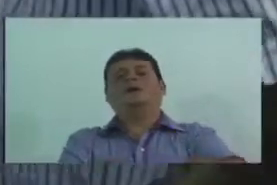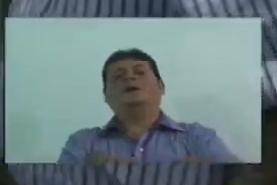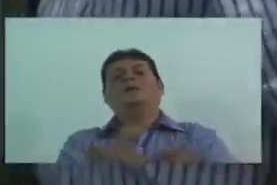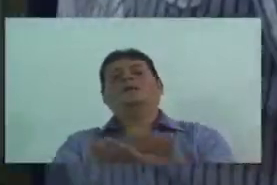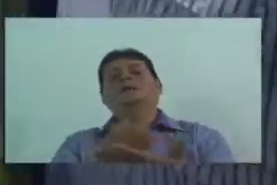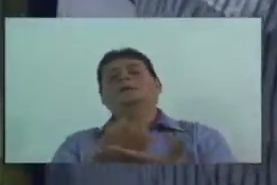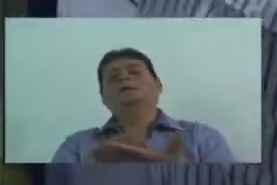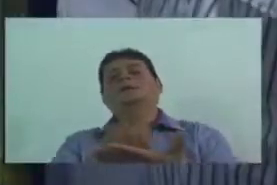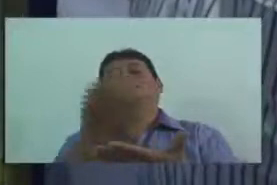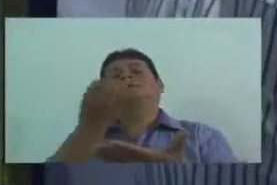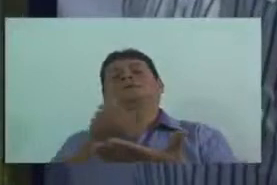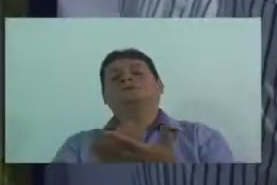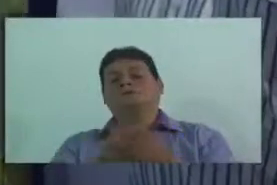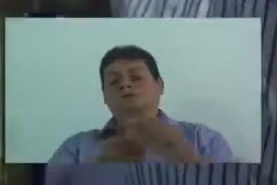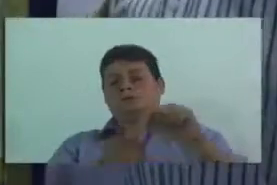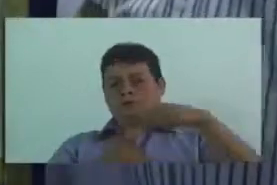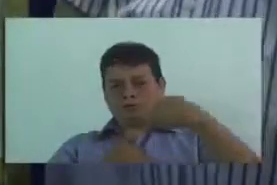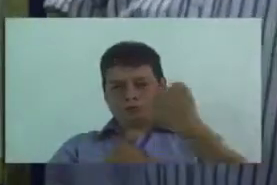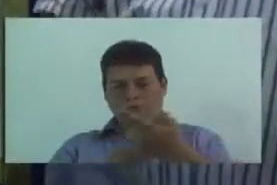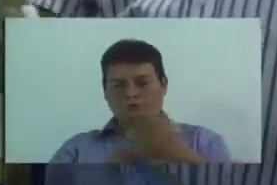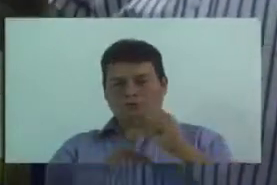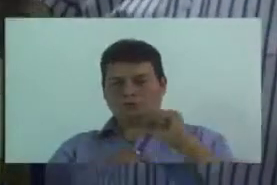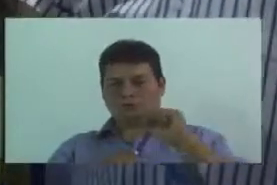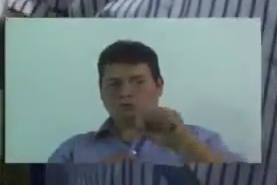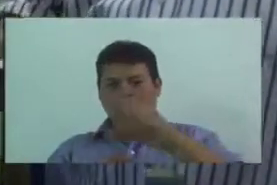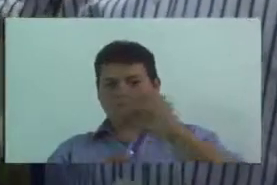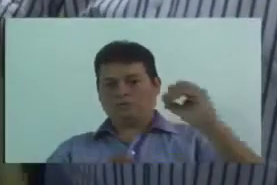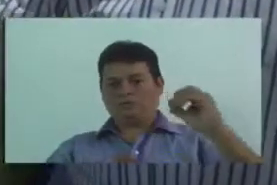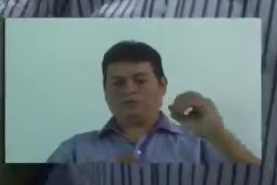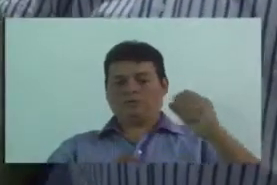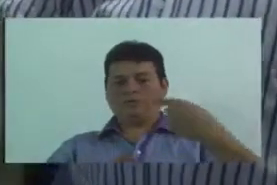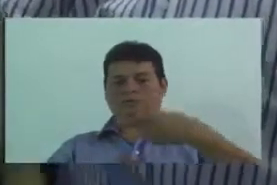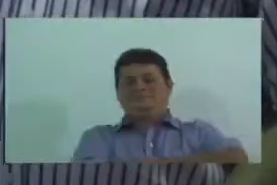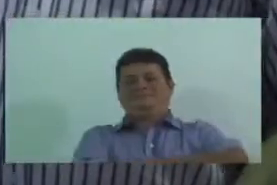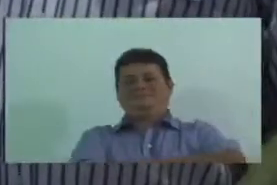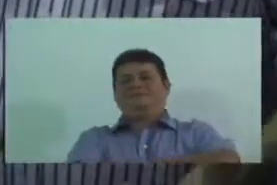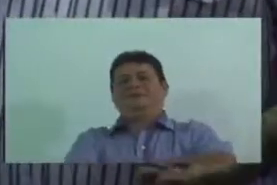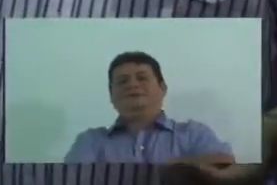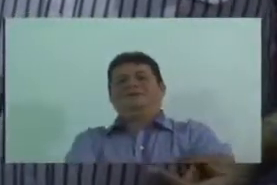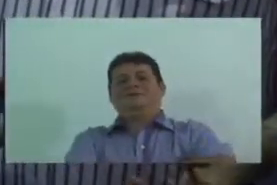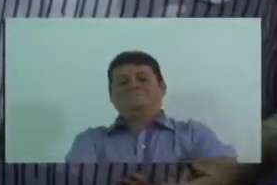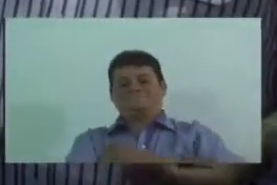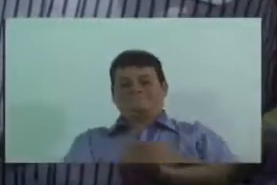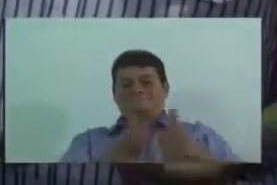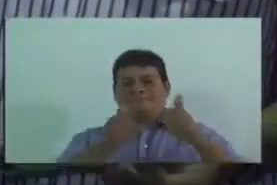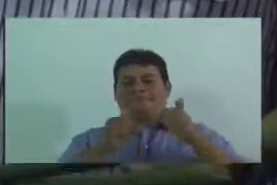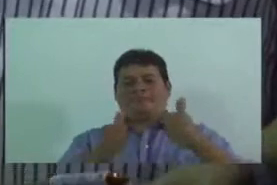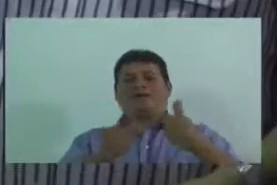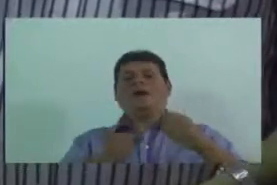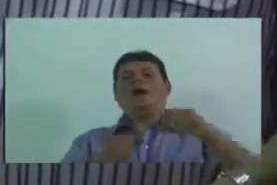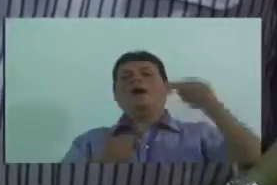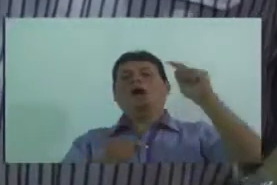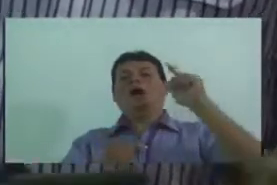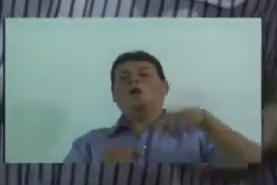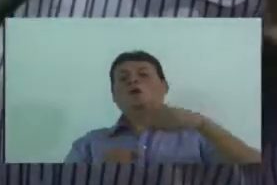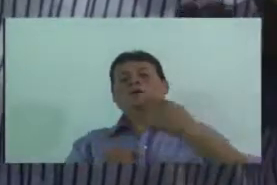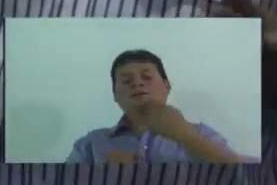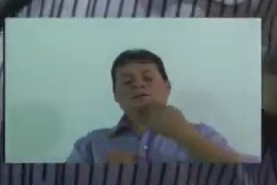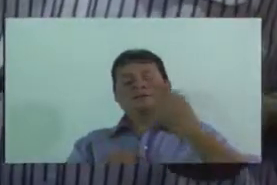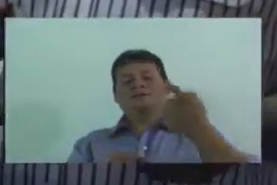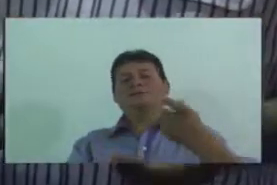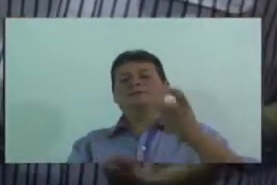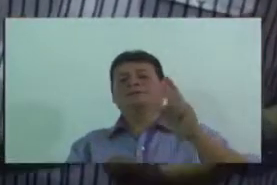Entonces, este ángulo mide 100 grados centígrados. Bien, bisectriz de un ángulo. ¿Qué es